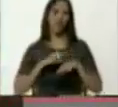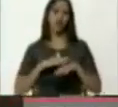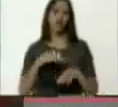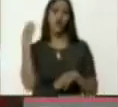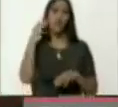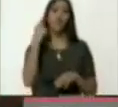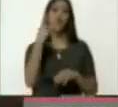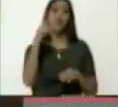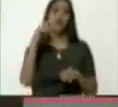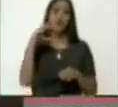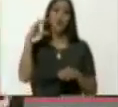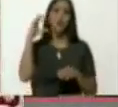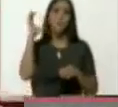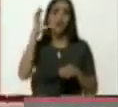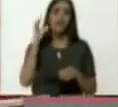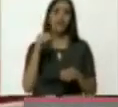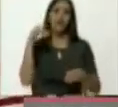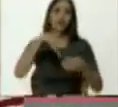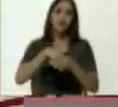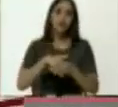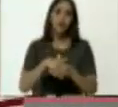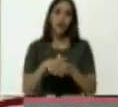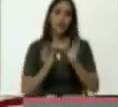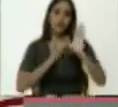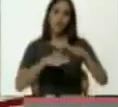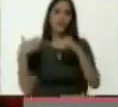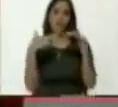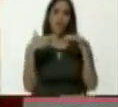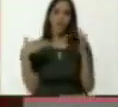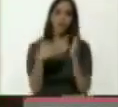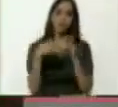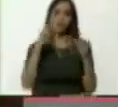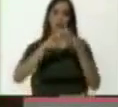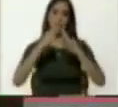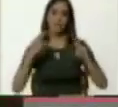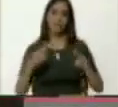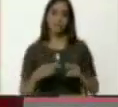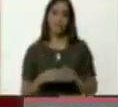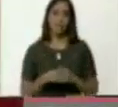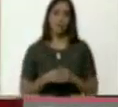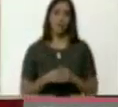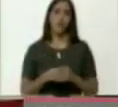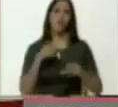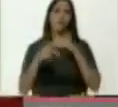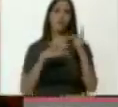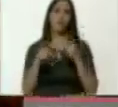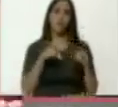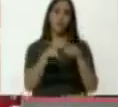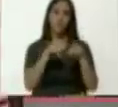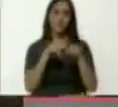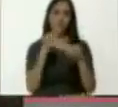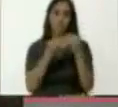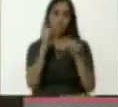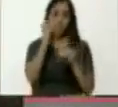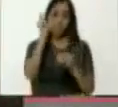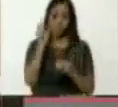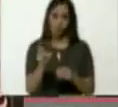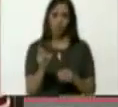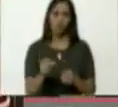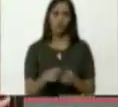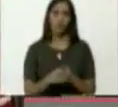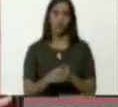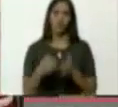país que votó a favor de la guerra y en contra de la paz. Producto de los rumores que generó este tipo, que están en contra de